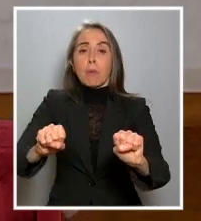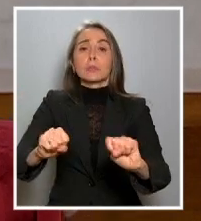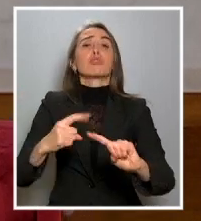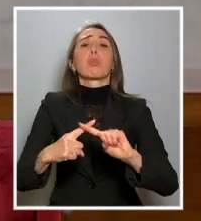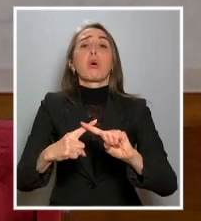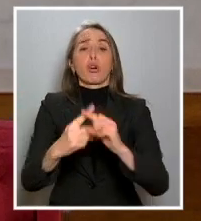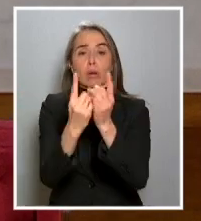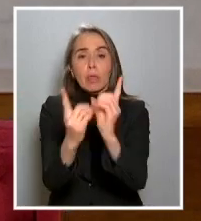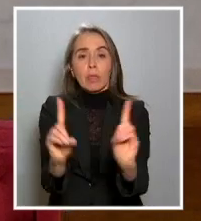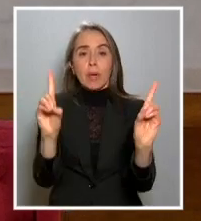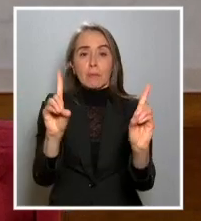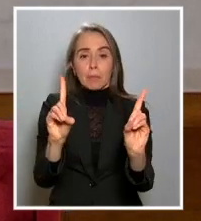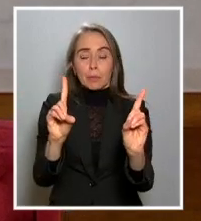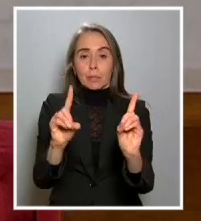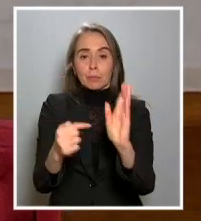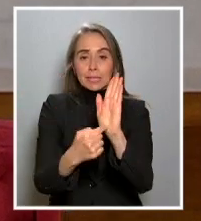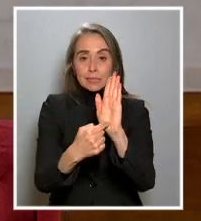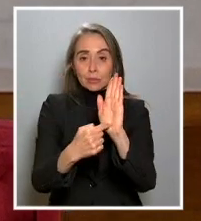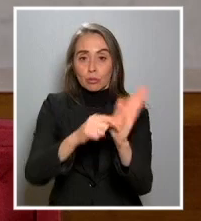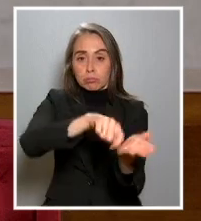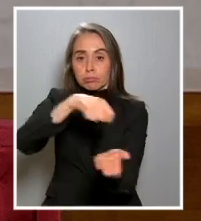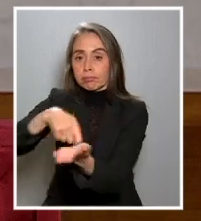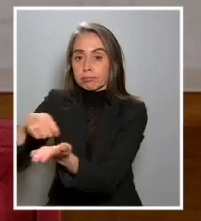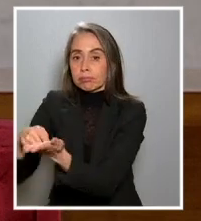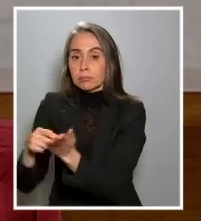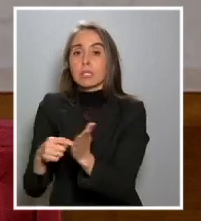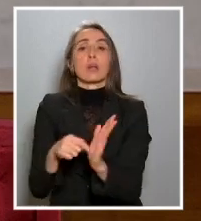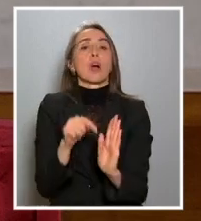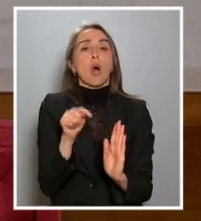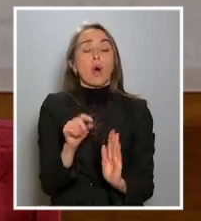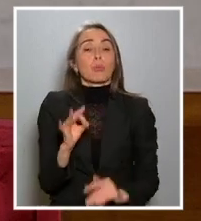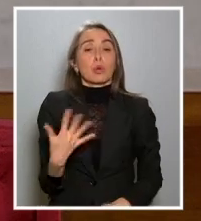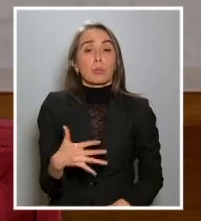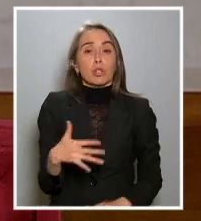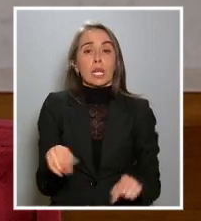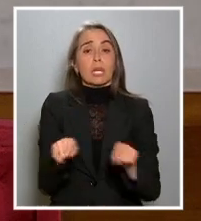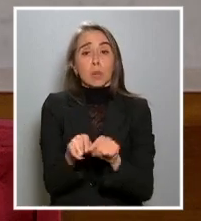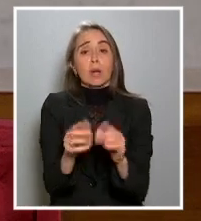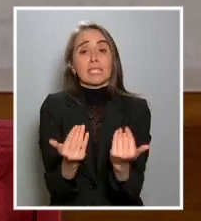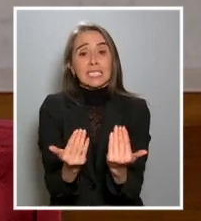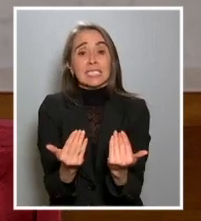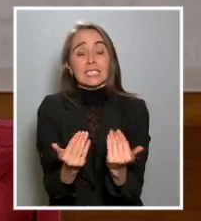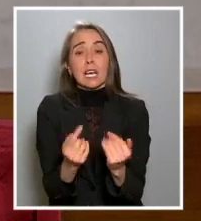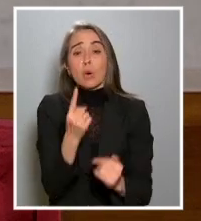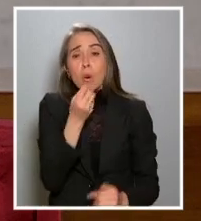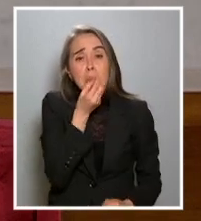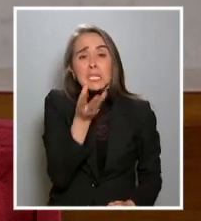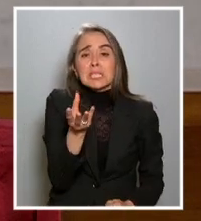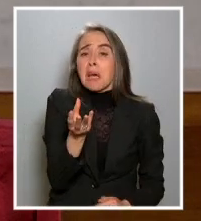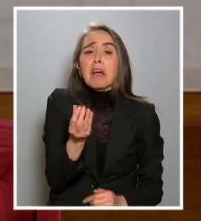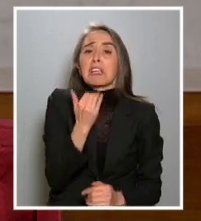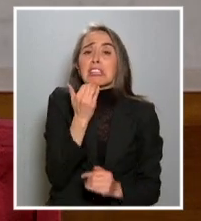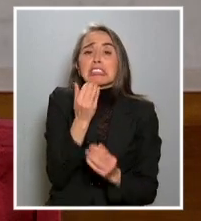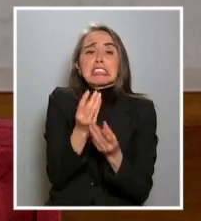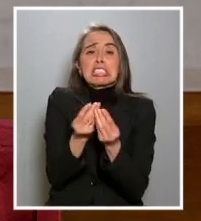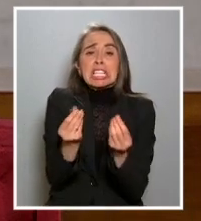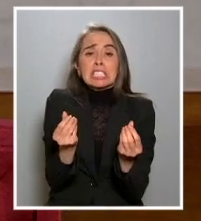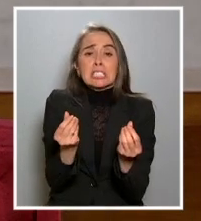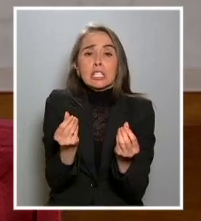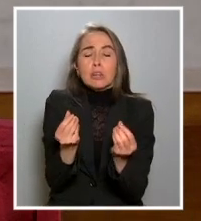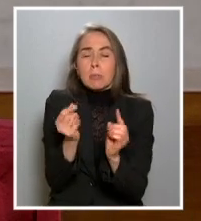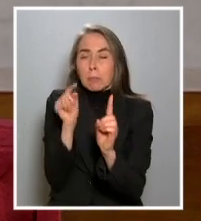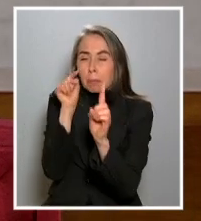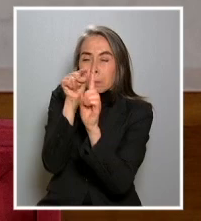democracia. Este gesto es hoy tan relevante como necesario, con un mensaje que es muy sencillo, pero